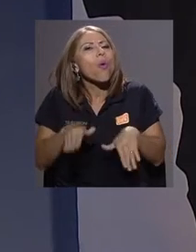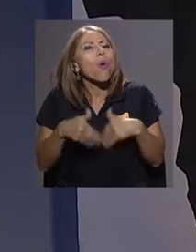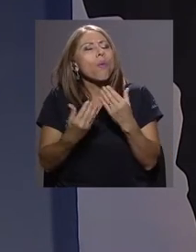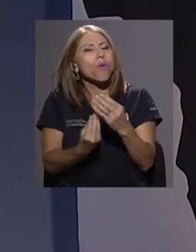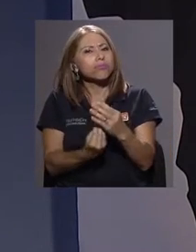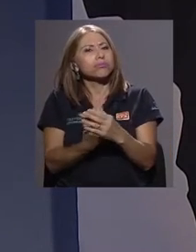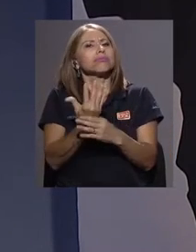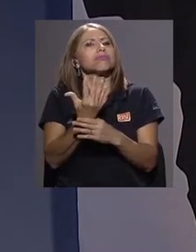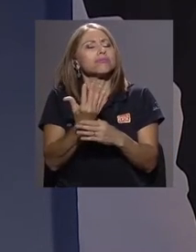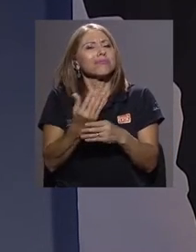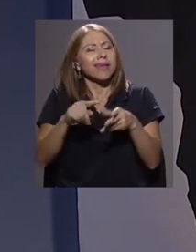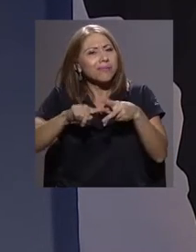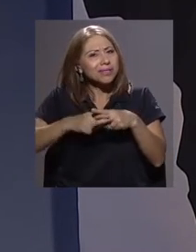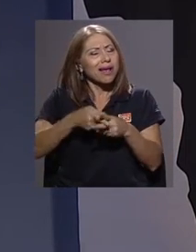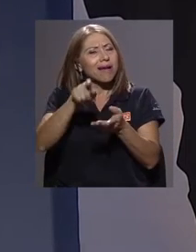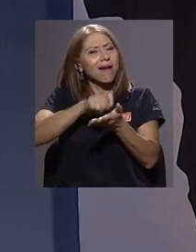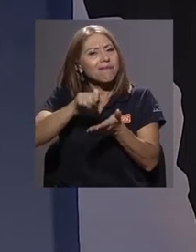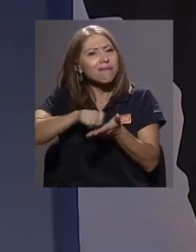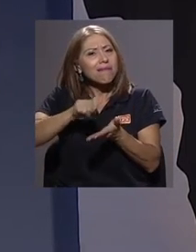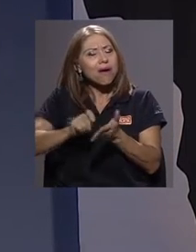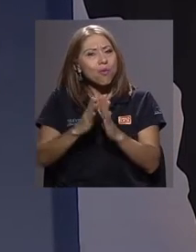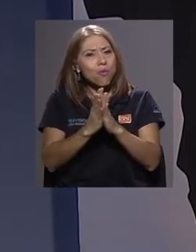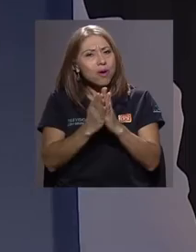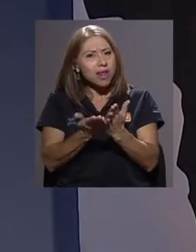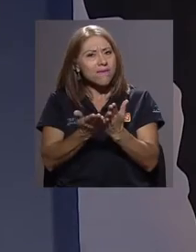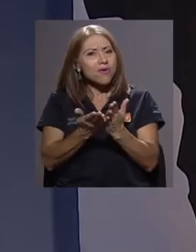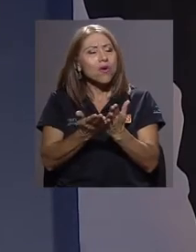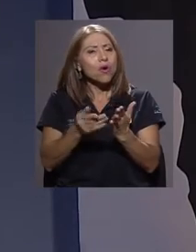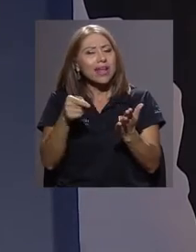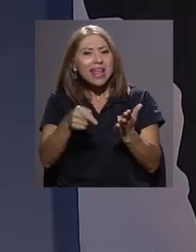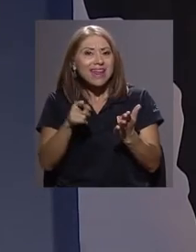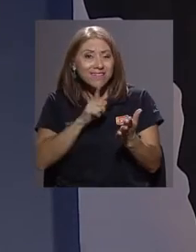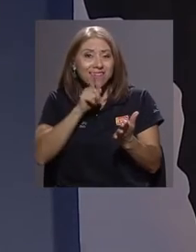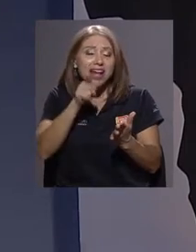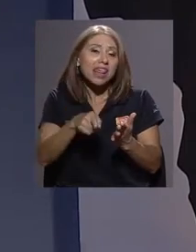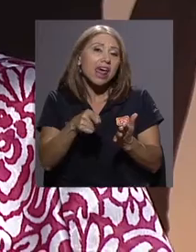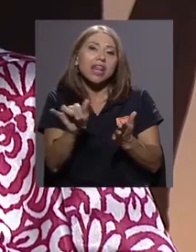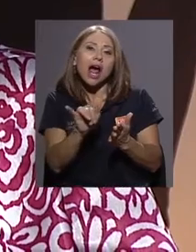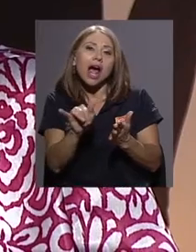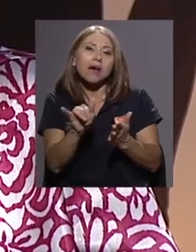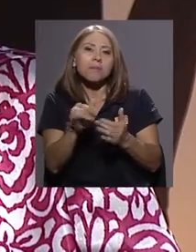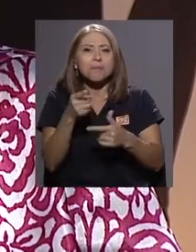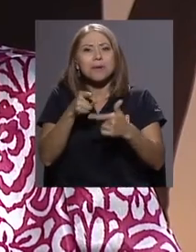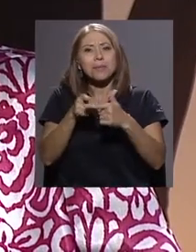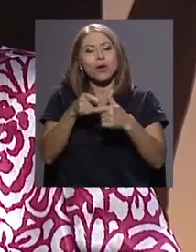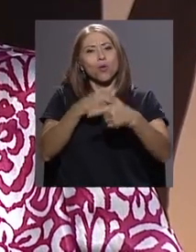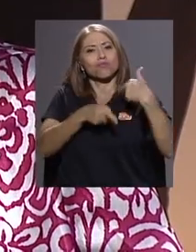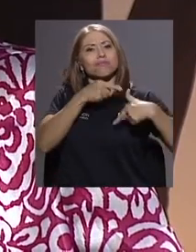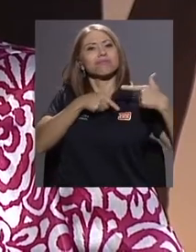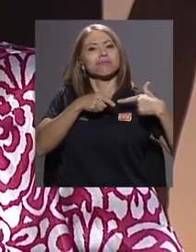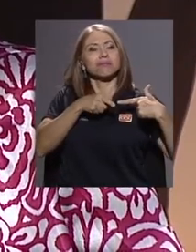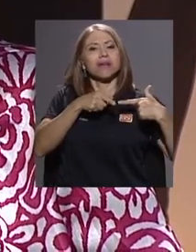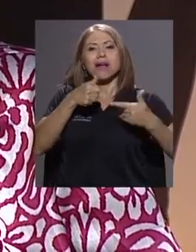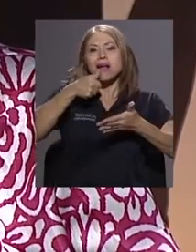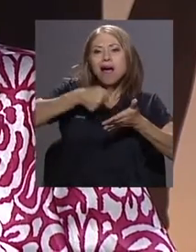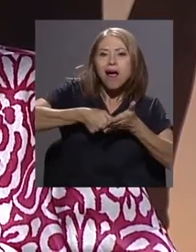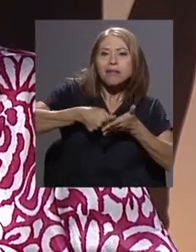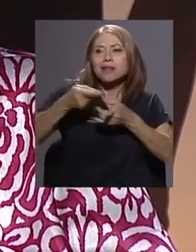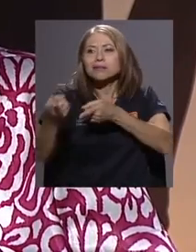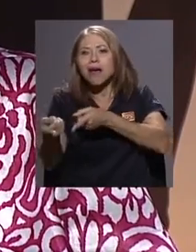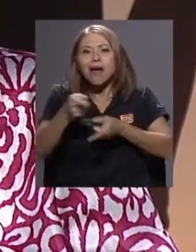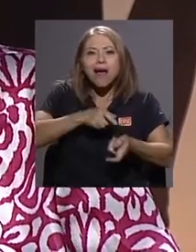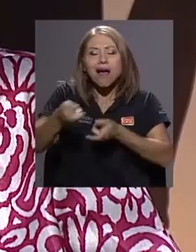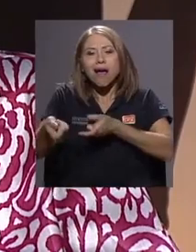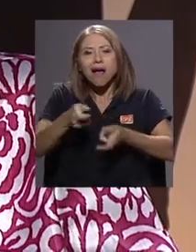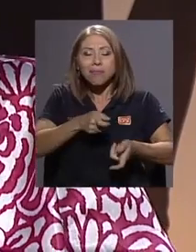empezar a redactar un libro que en principio en realidad era un intercambio de cartas bueno este libro yo ni me